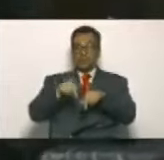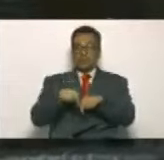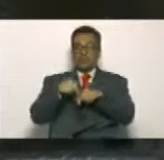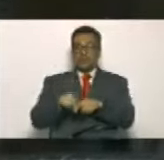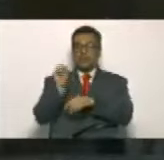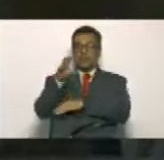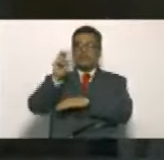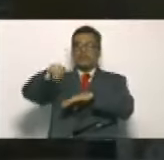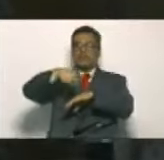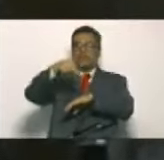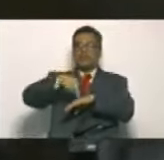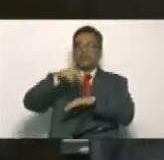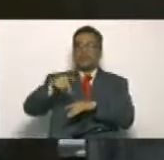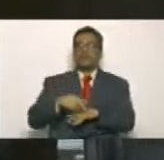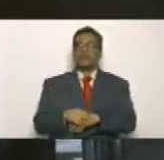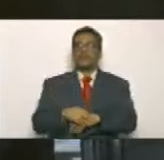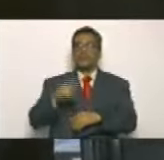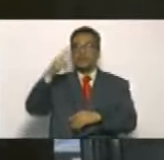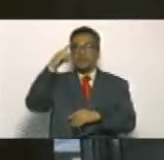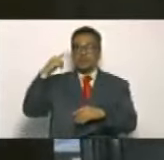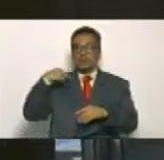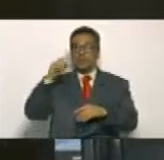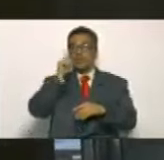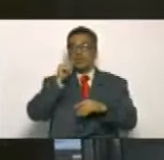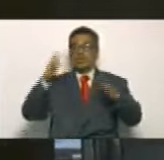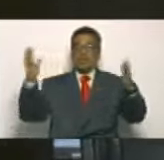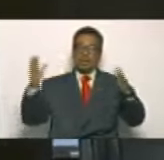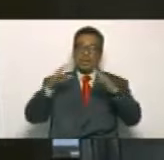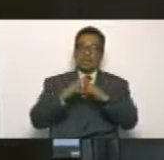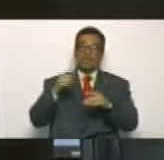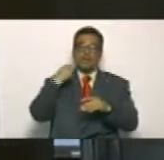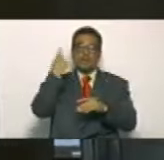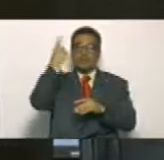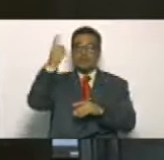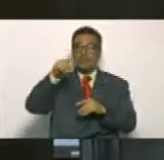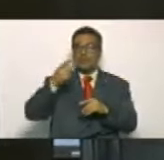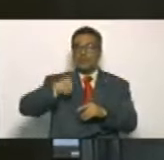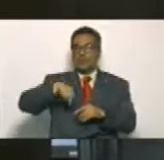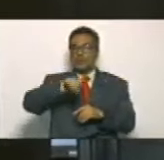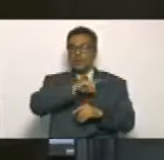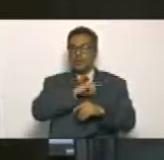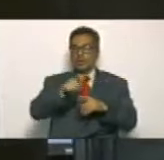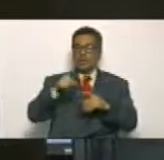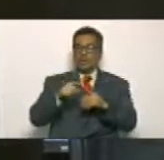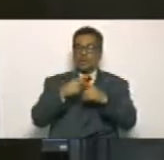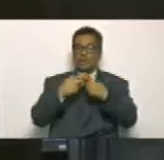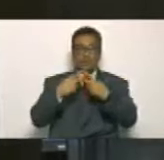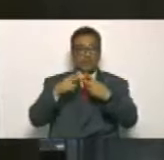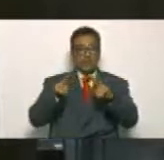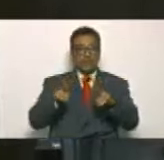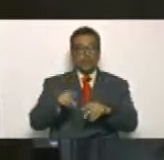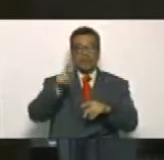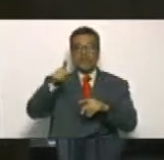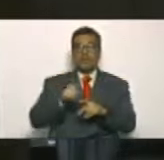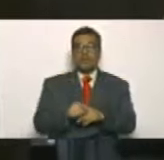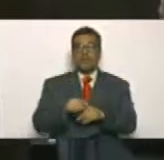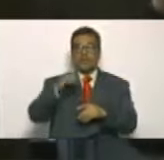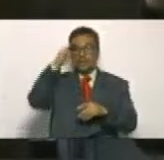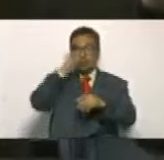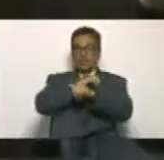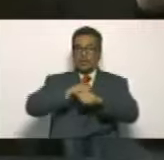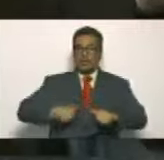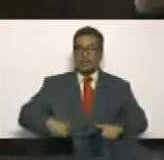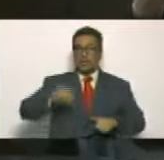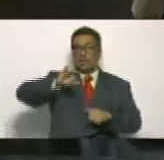este Parlamento Nacional, honrar a uno de los más grandes héroes que tuvo nuestra agenda independentista. Él es el general